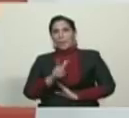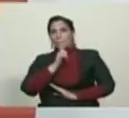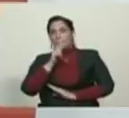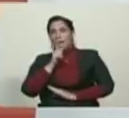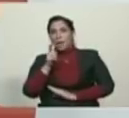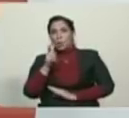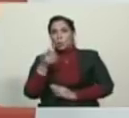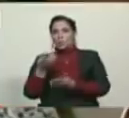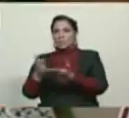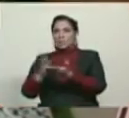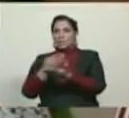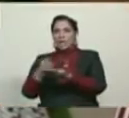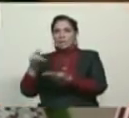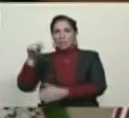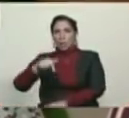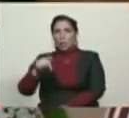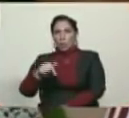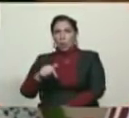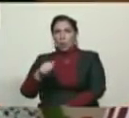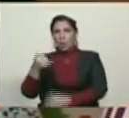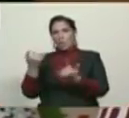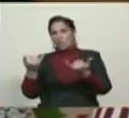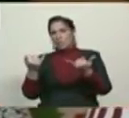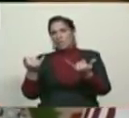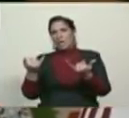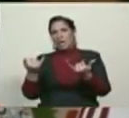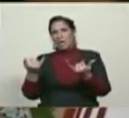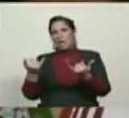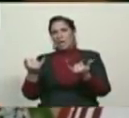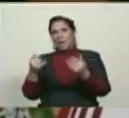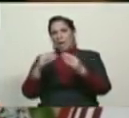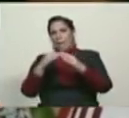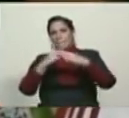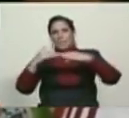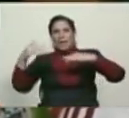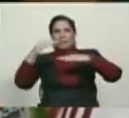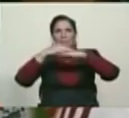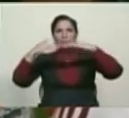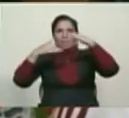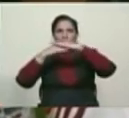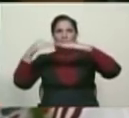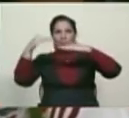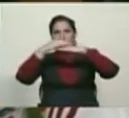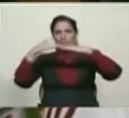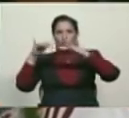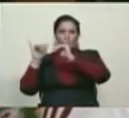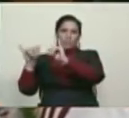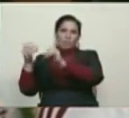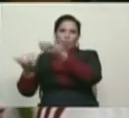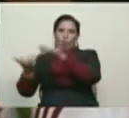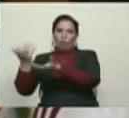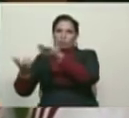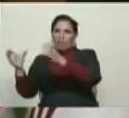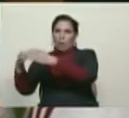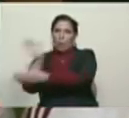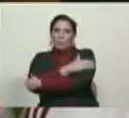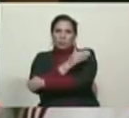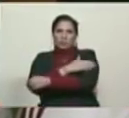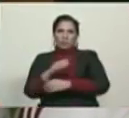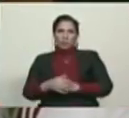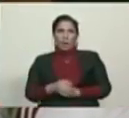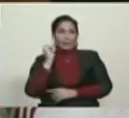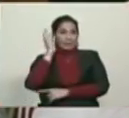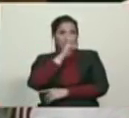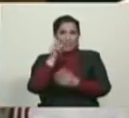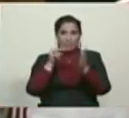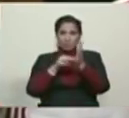hoy debe estar picha ya, en la que ellos se van a cocinar y se están cocinando. Por eso te digo que la Asamblea